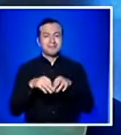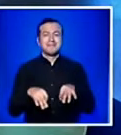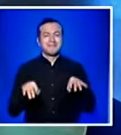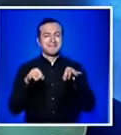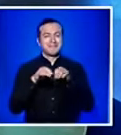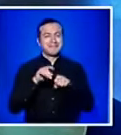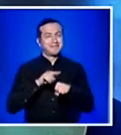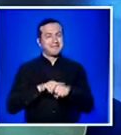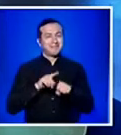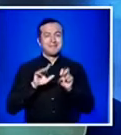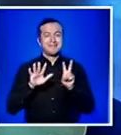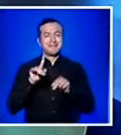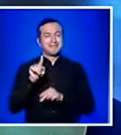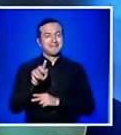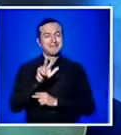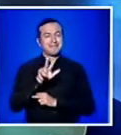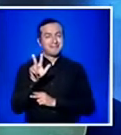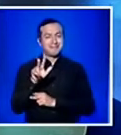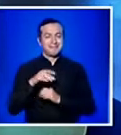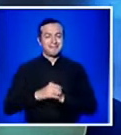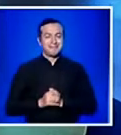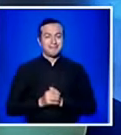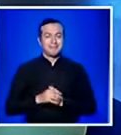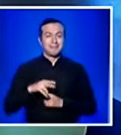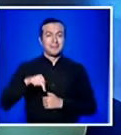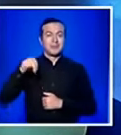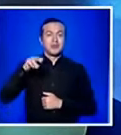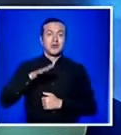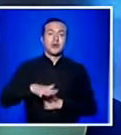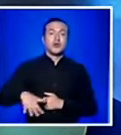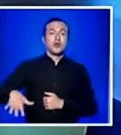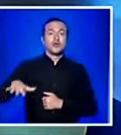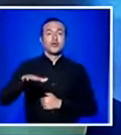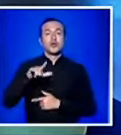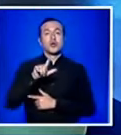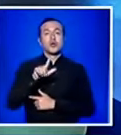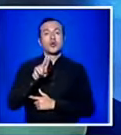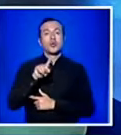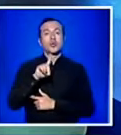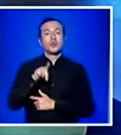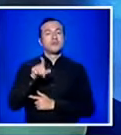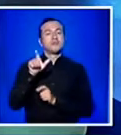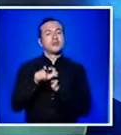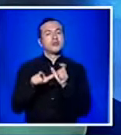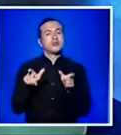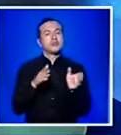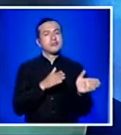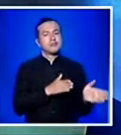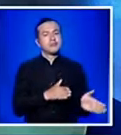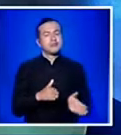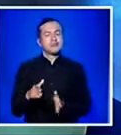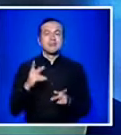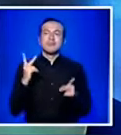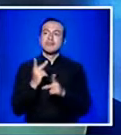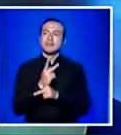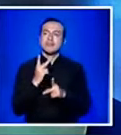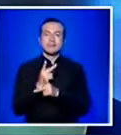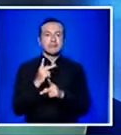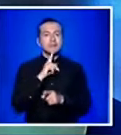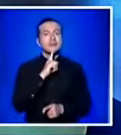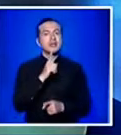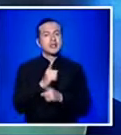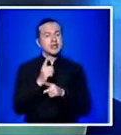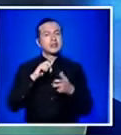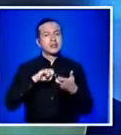7:33 de la mañana. En el sector de la luz, en el norte de la ciudad, los vecinos se están organizando frente a la inseguridad, porque sí, esa